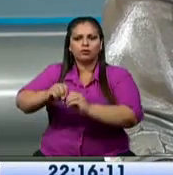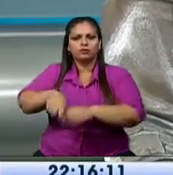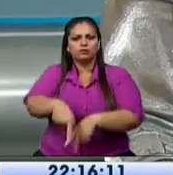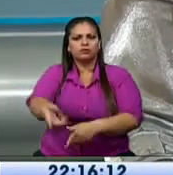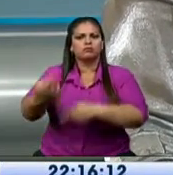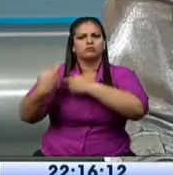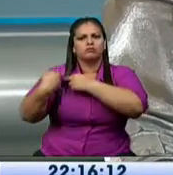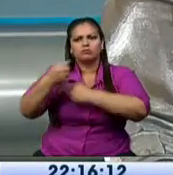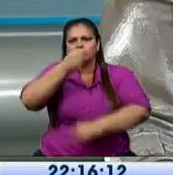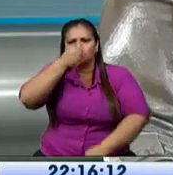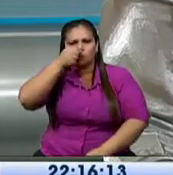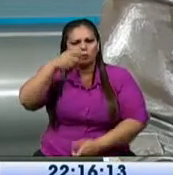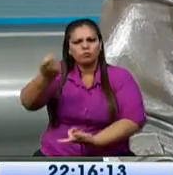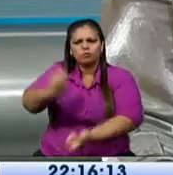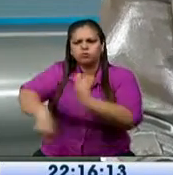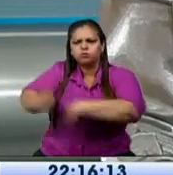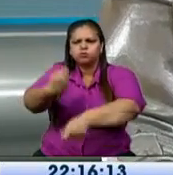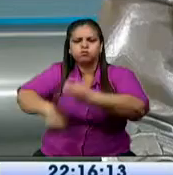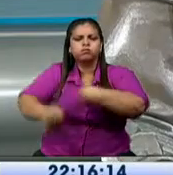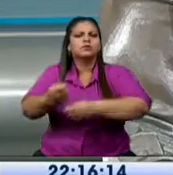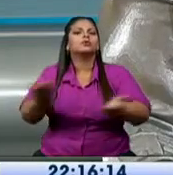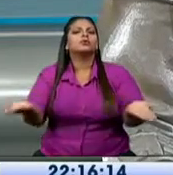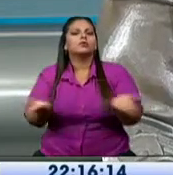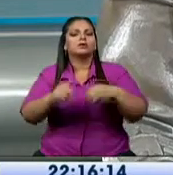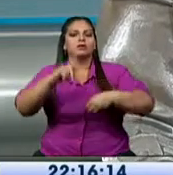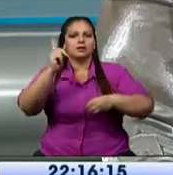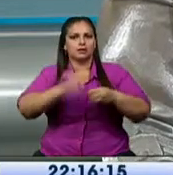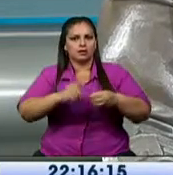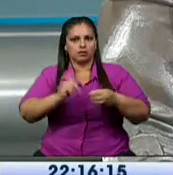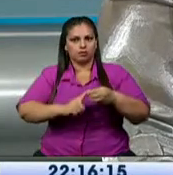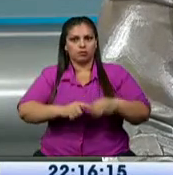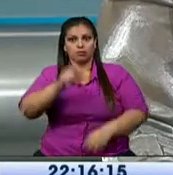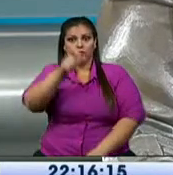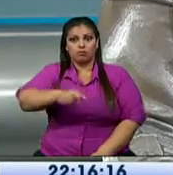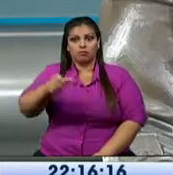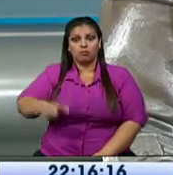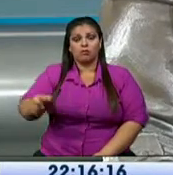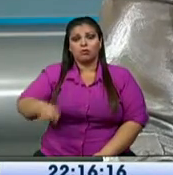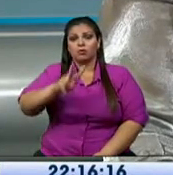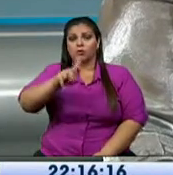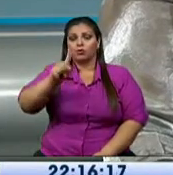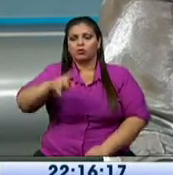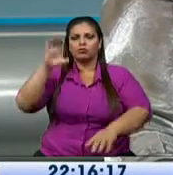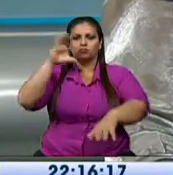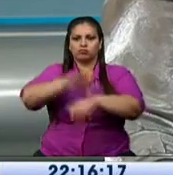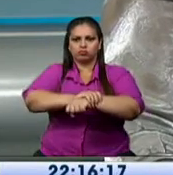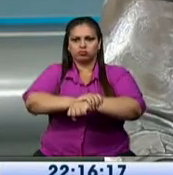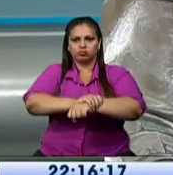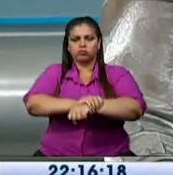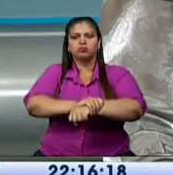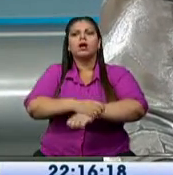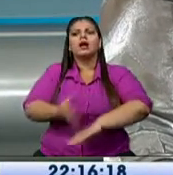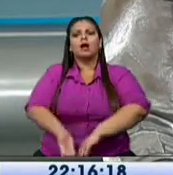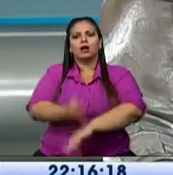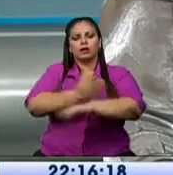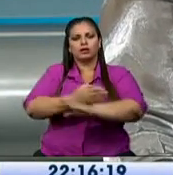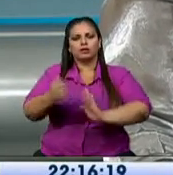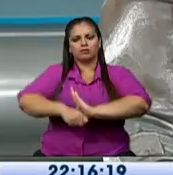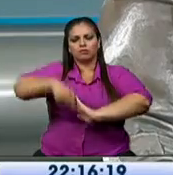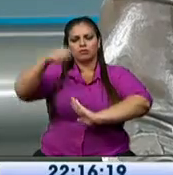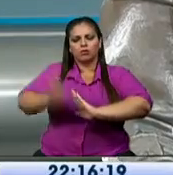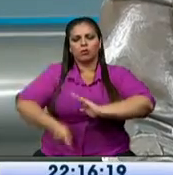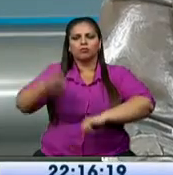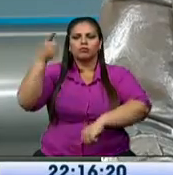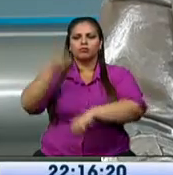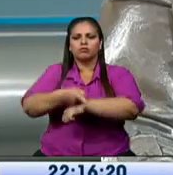de la Mariscal, esto en Quito. 21 personas quedaron privadas de la libertad. La mayoría de ellas tenía orden de captura emitida por un